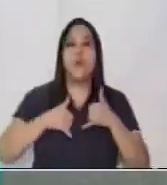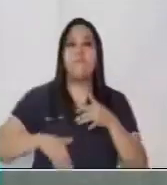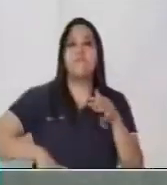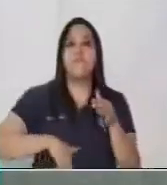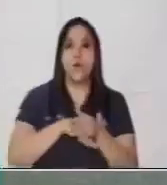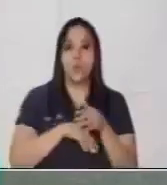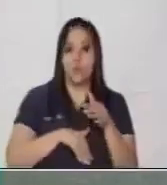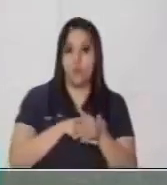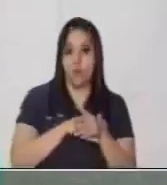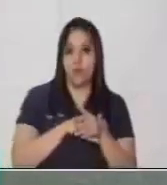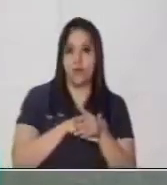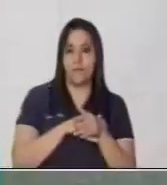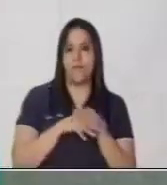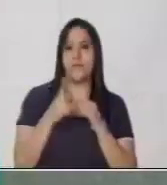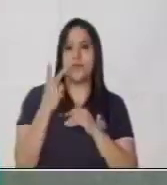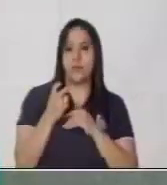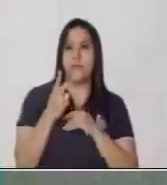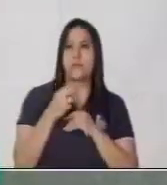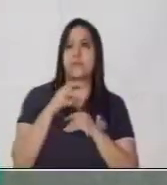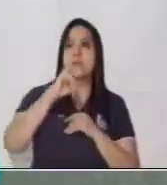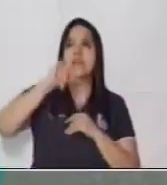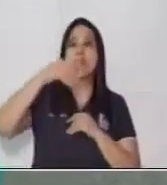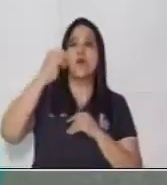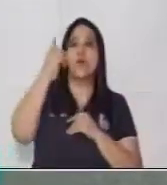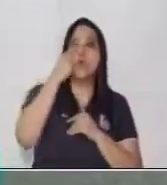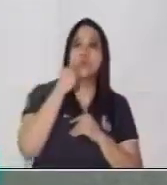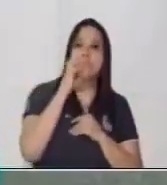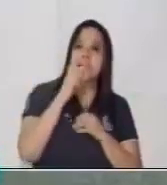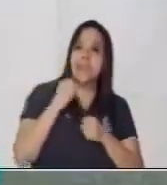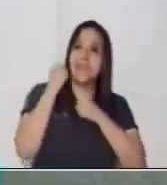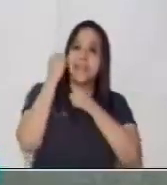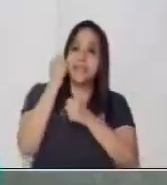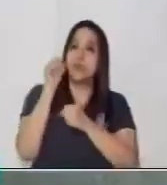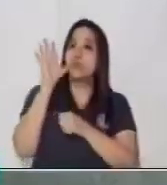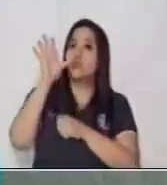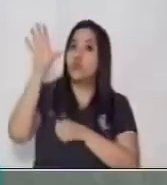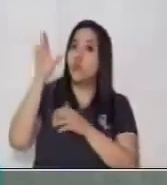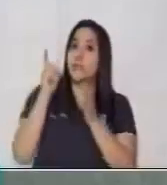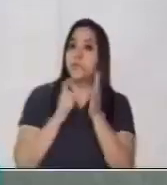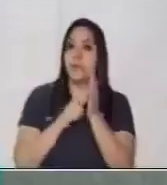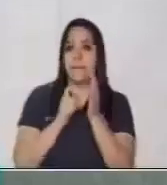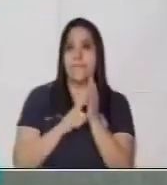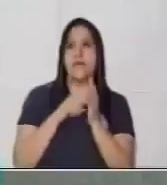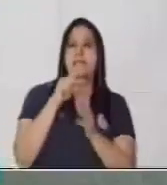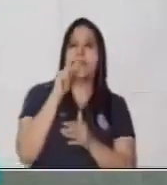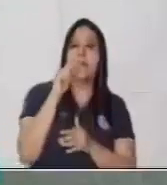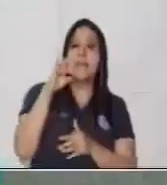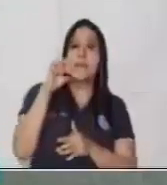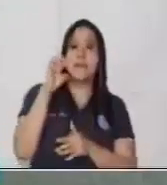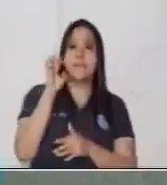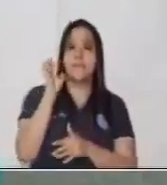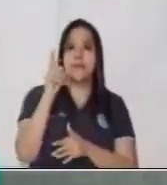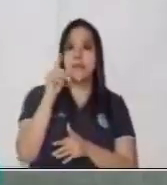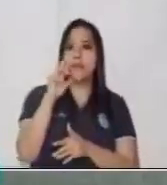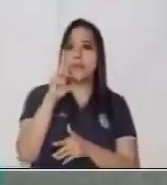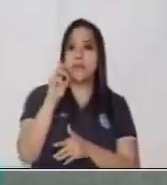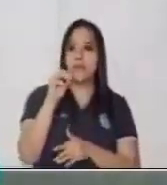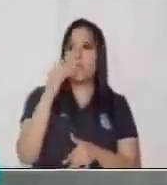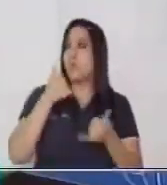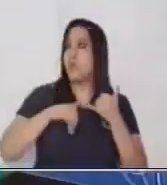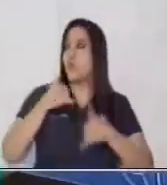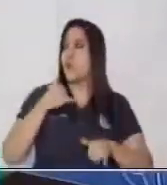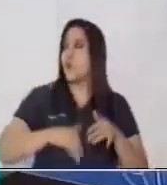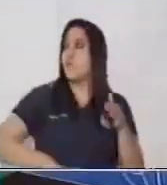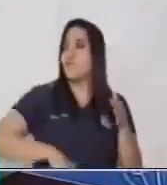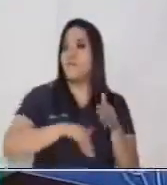fútbol. Repetimos, José ganó su examen y Pedro jugó fútbol.